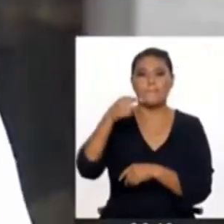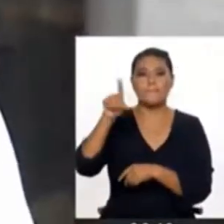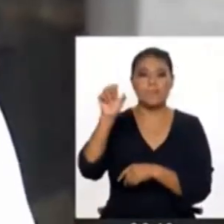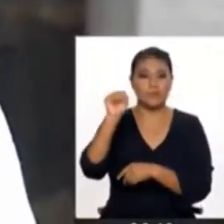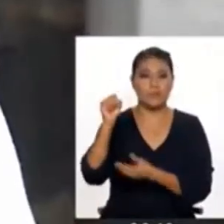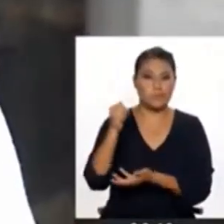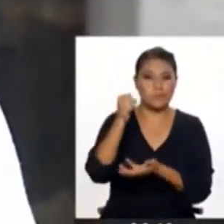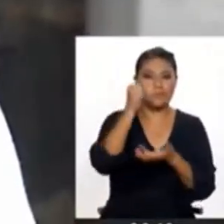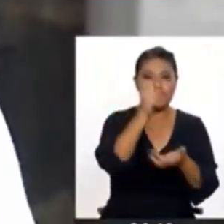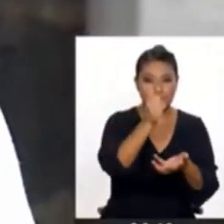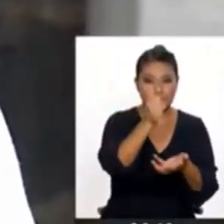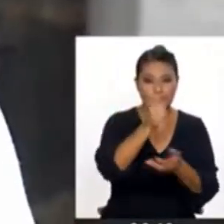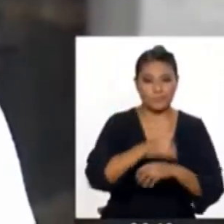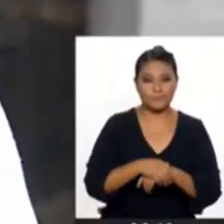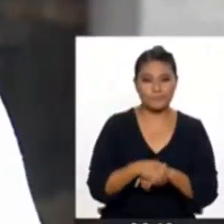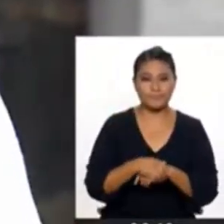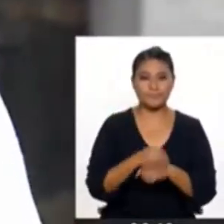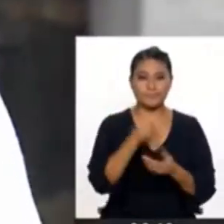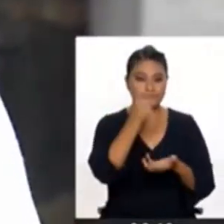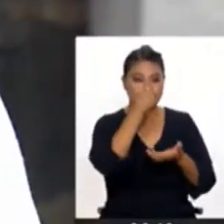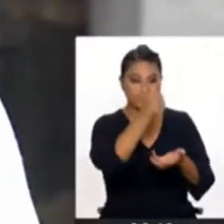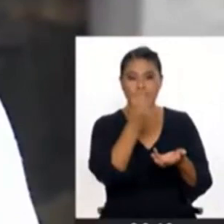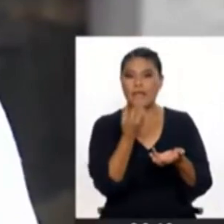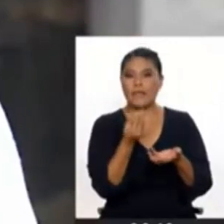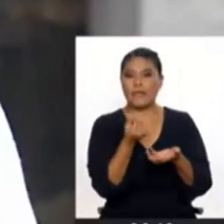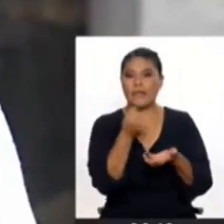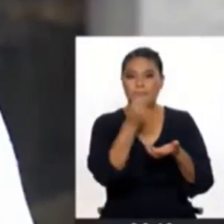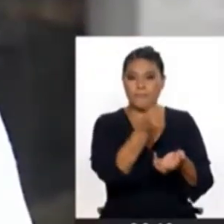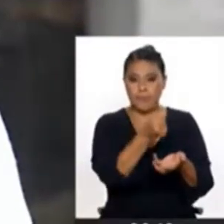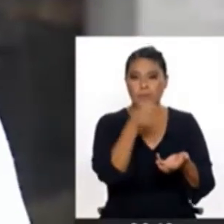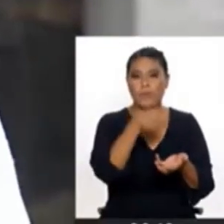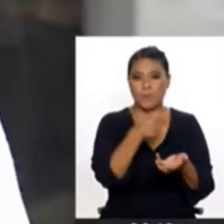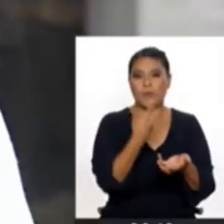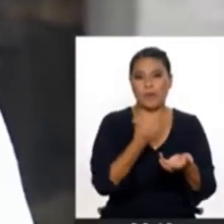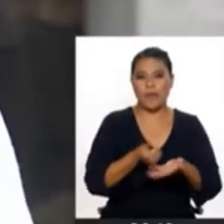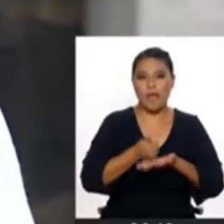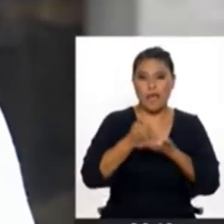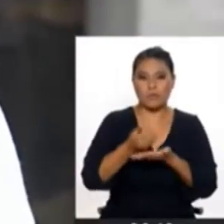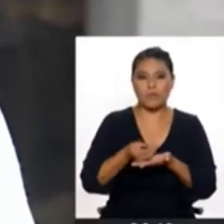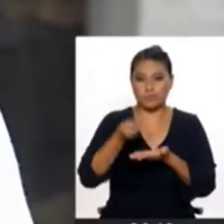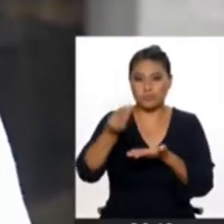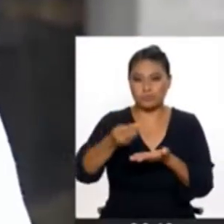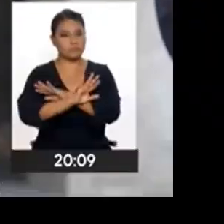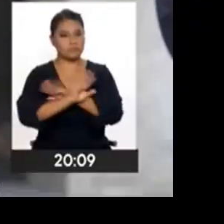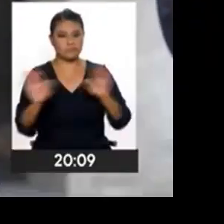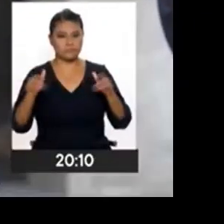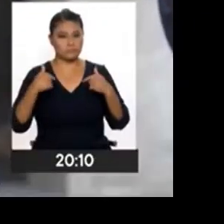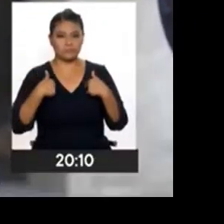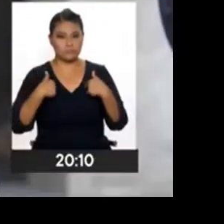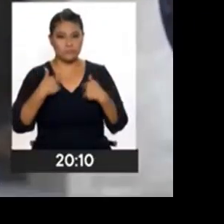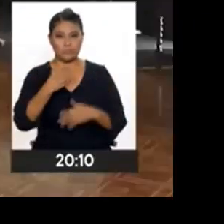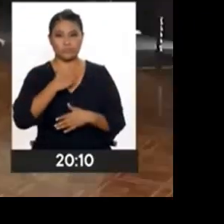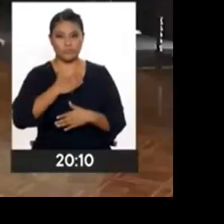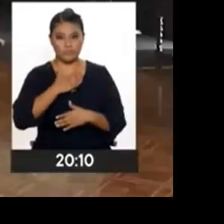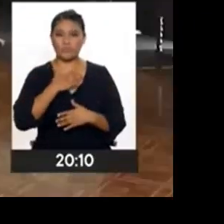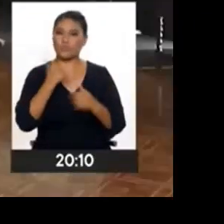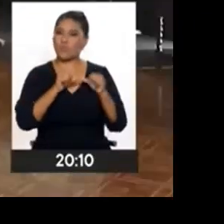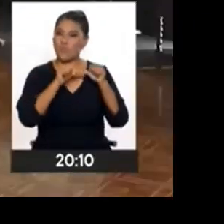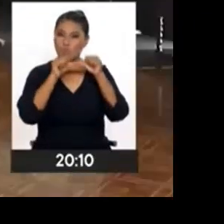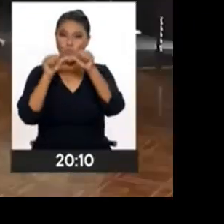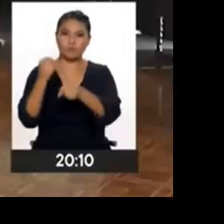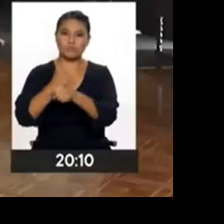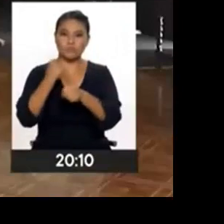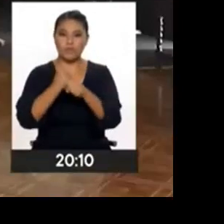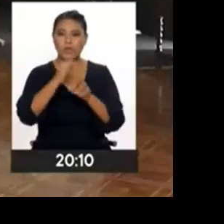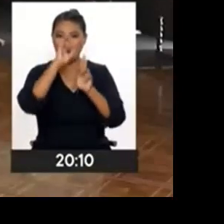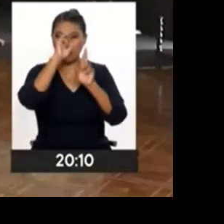cerrado luego que la propuesta fracasará hasta en dos oportunidades en el congreso de la República Bueno amigos entonces tenemos